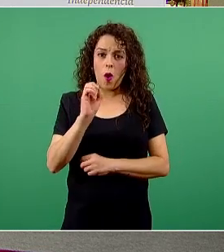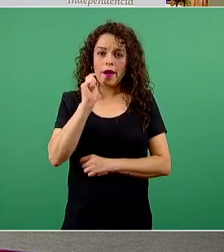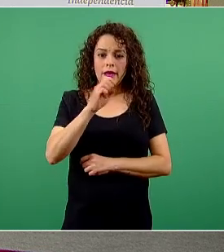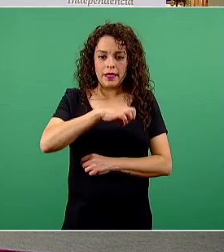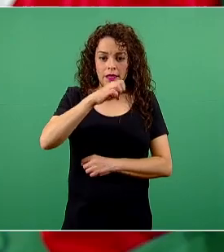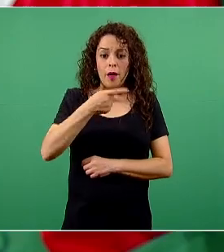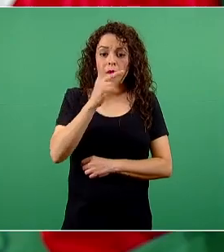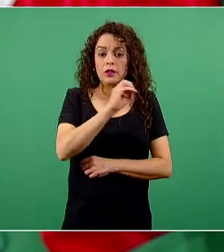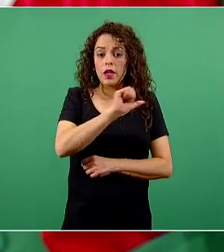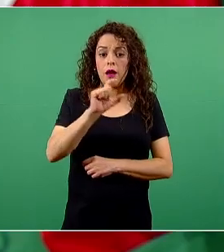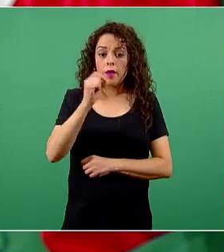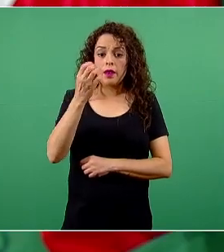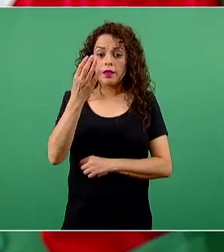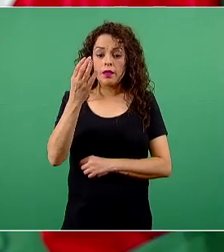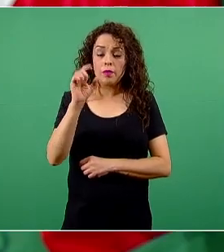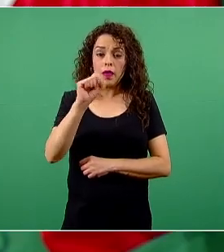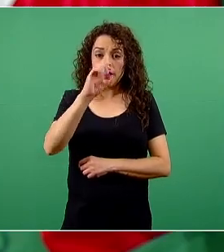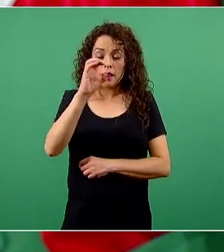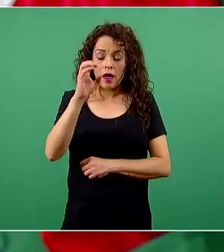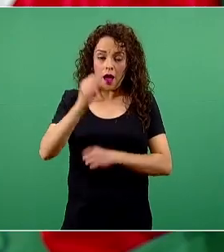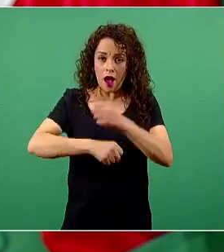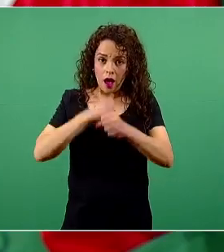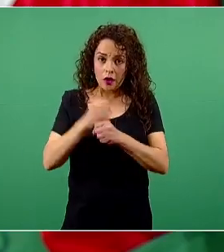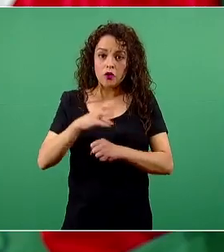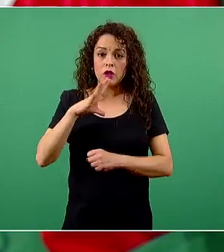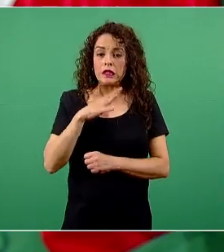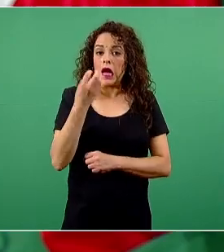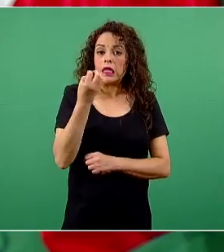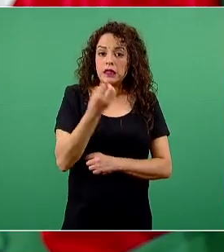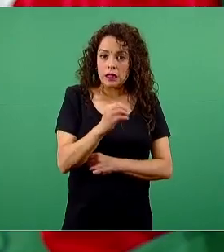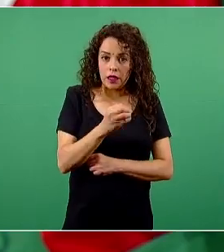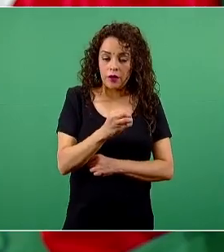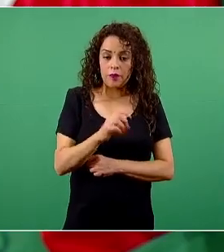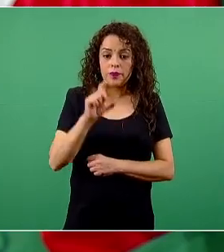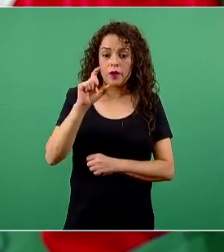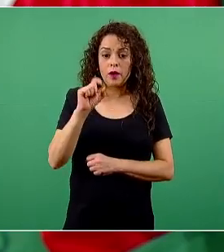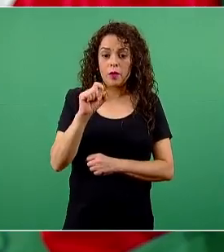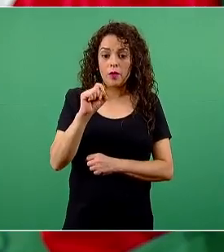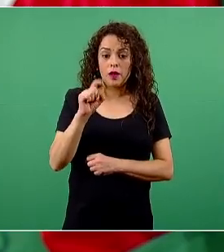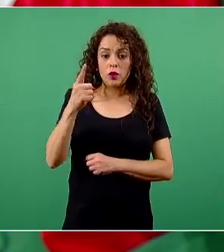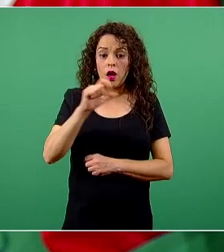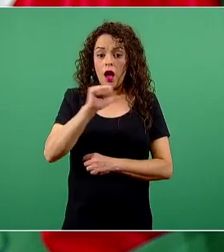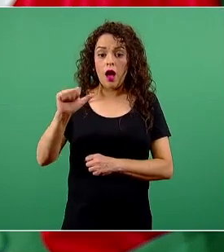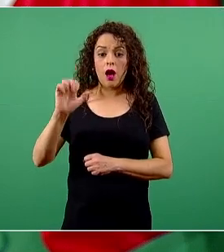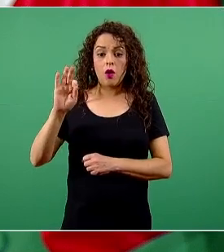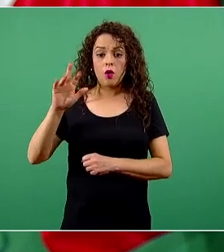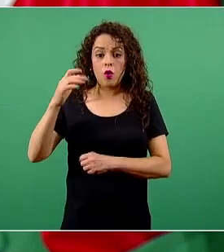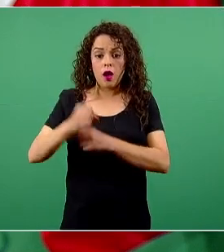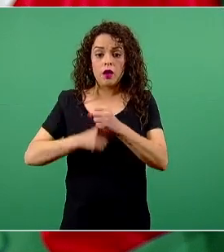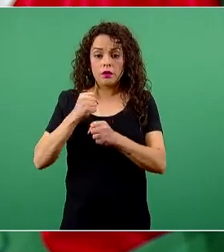el 33% de seroprevalencia. De 21 a 48 años, el